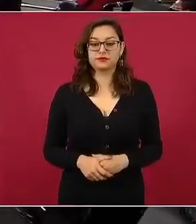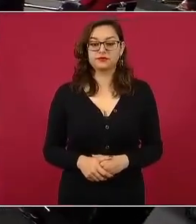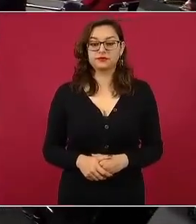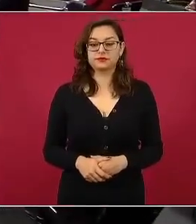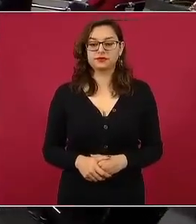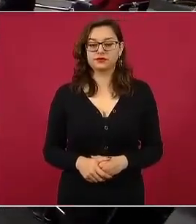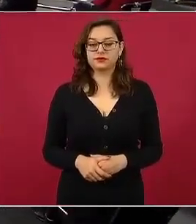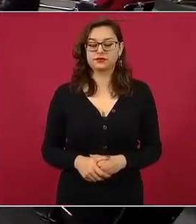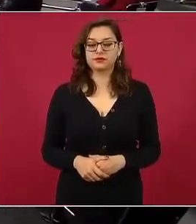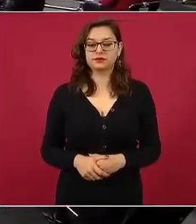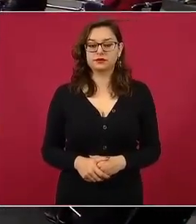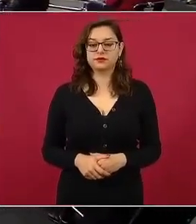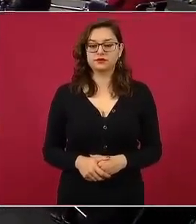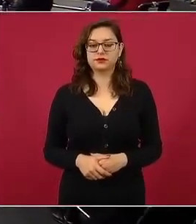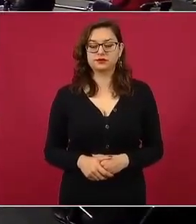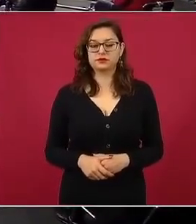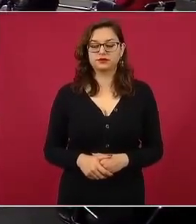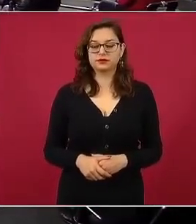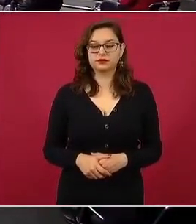hay